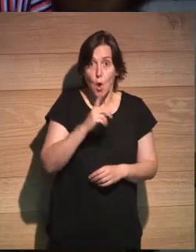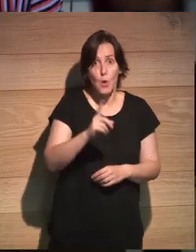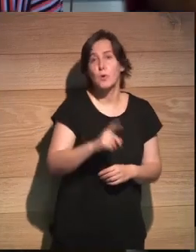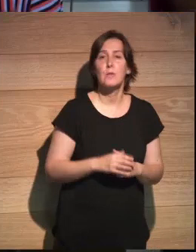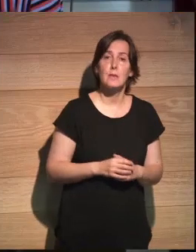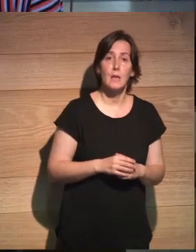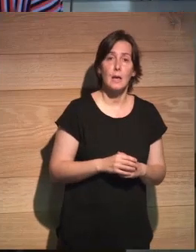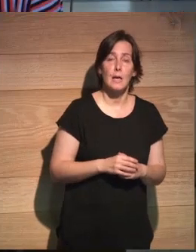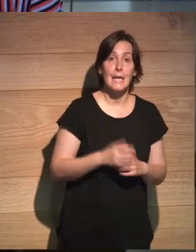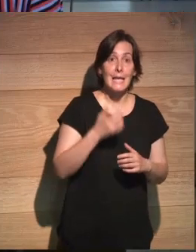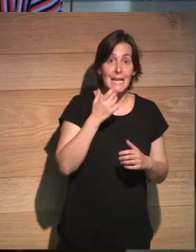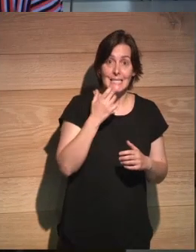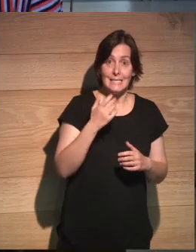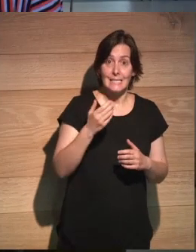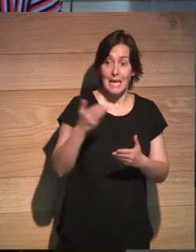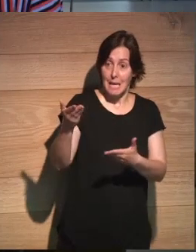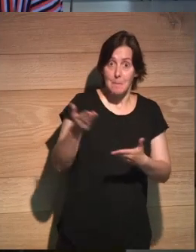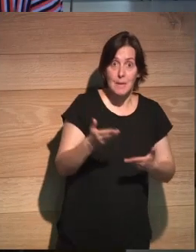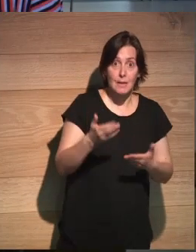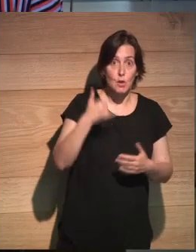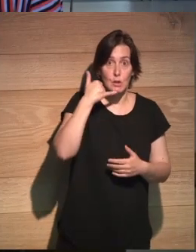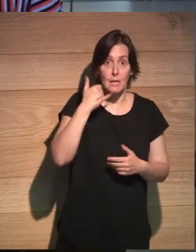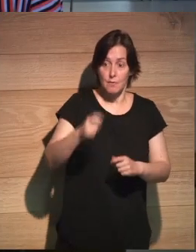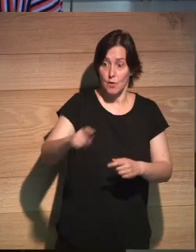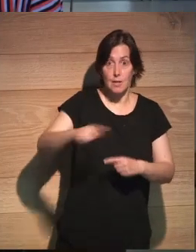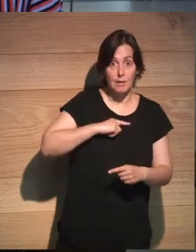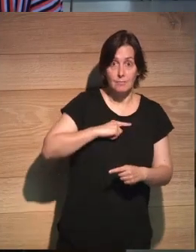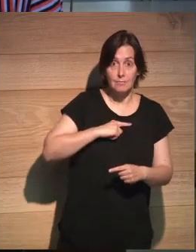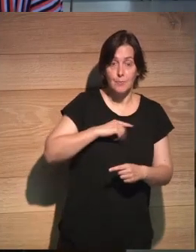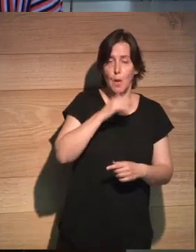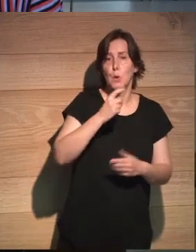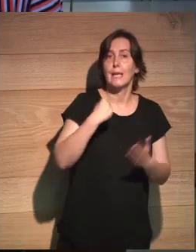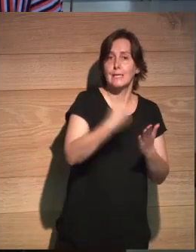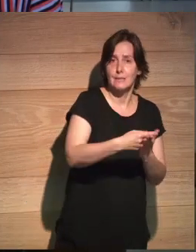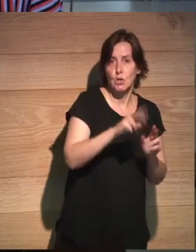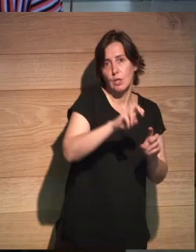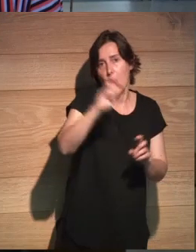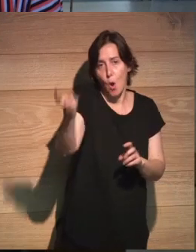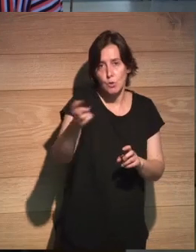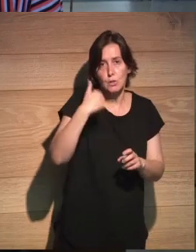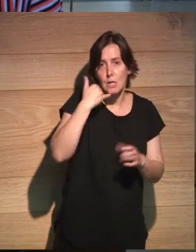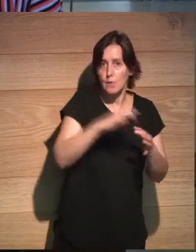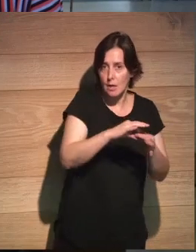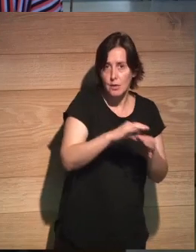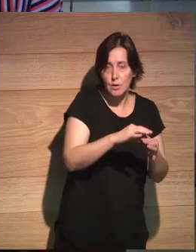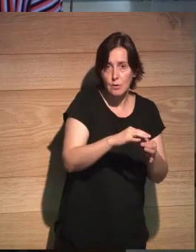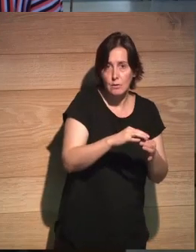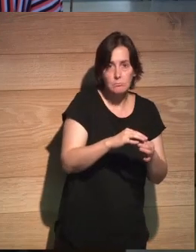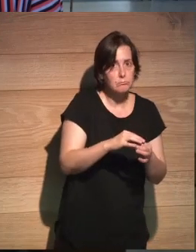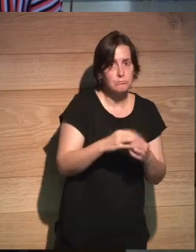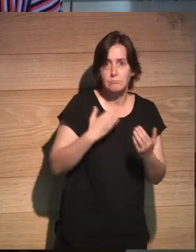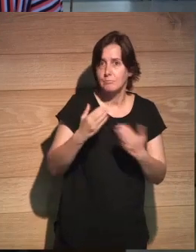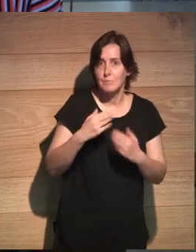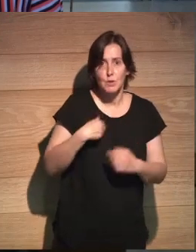conocía, y si no llego a recibir la invitación de Telefónica porque estoy inscrito para otros temas de Telefónica, no lo hubiese